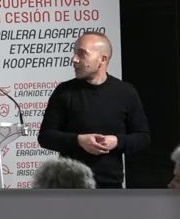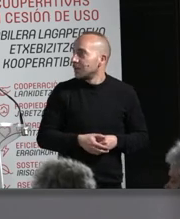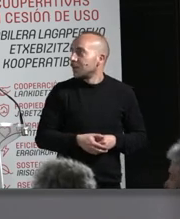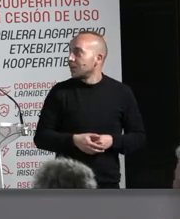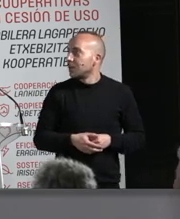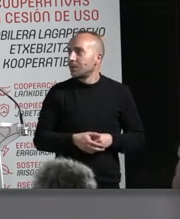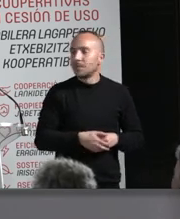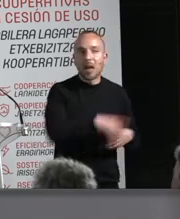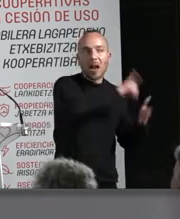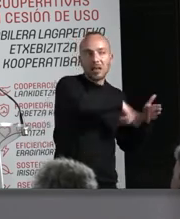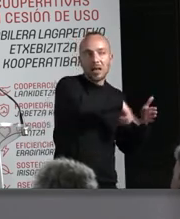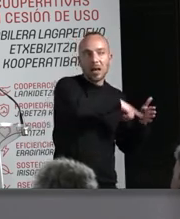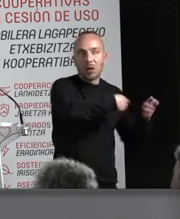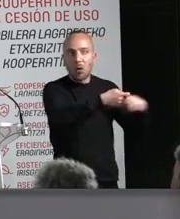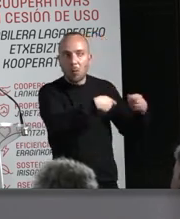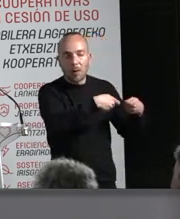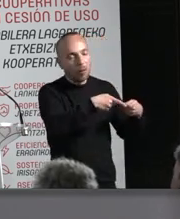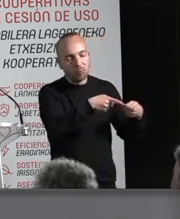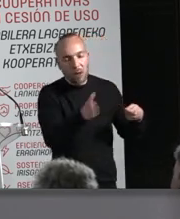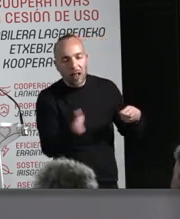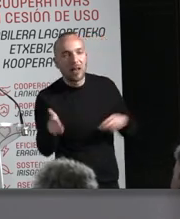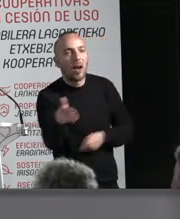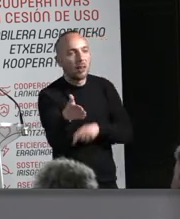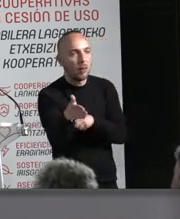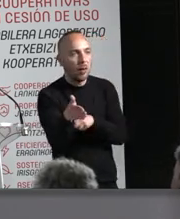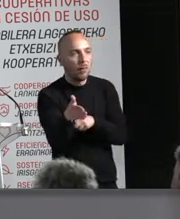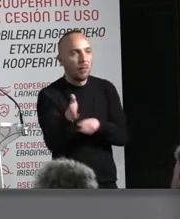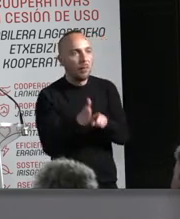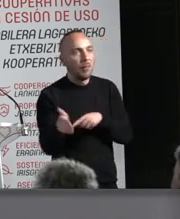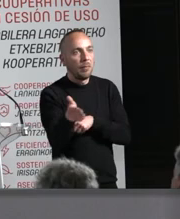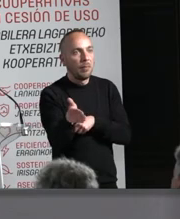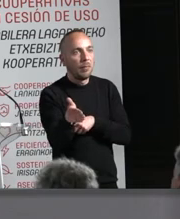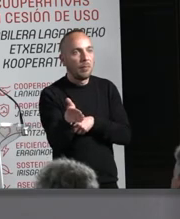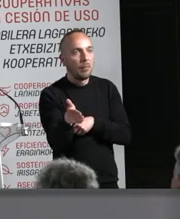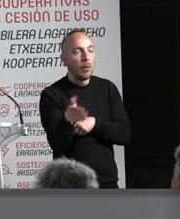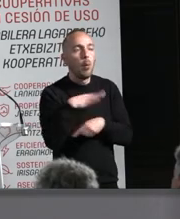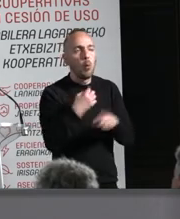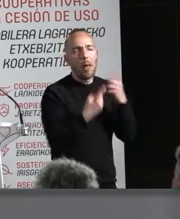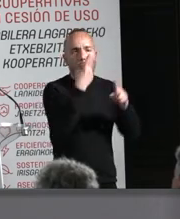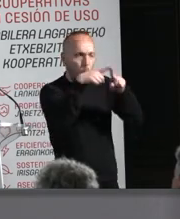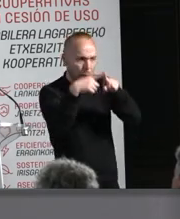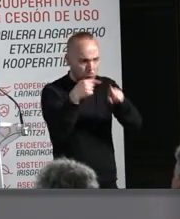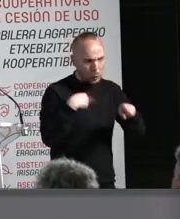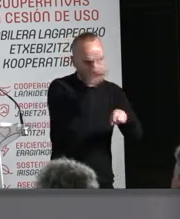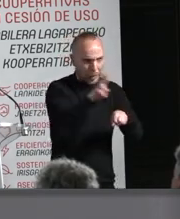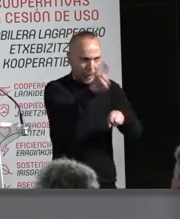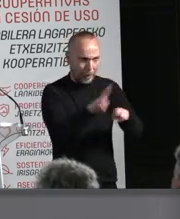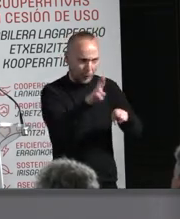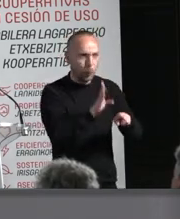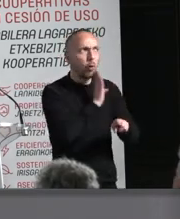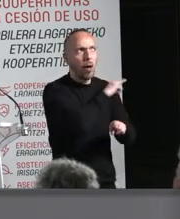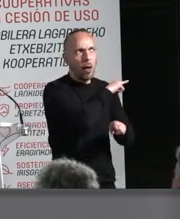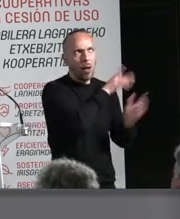Frente al alquiler o compra, es una alternativa en la que se plantea justamente, a lo mejor me repito con algunos de los planteamientos que nos han hecho